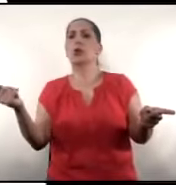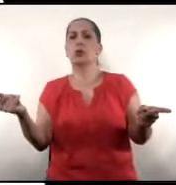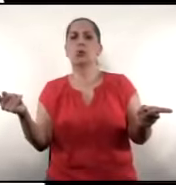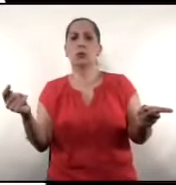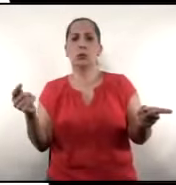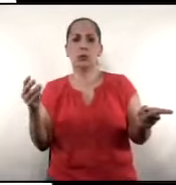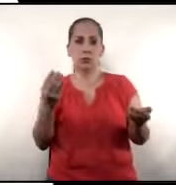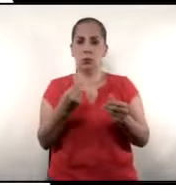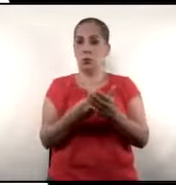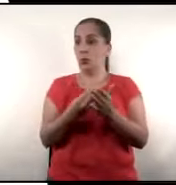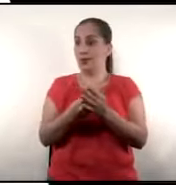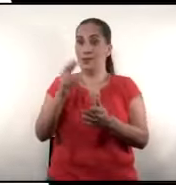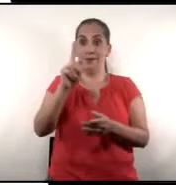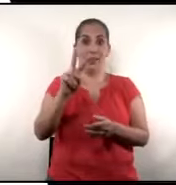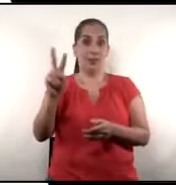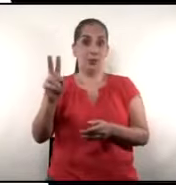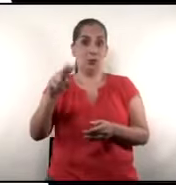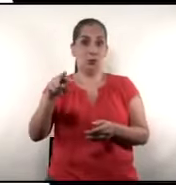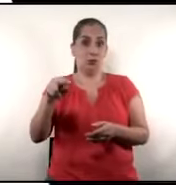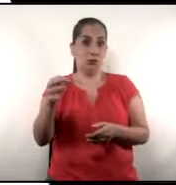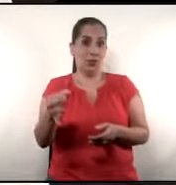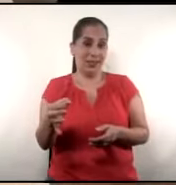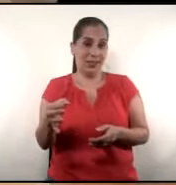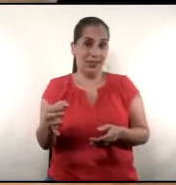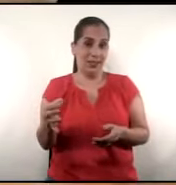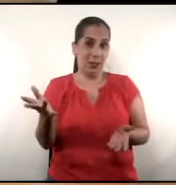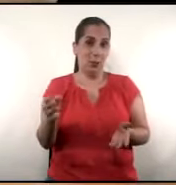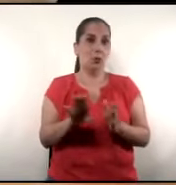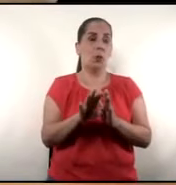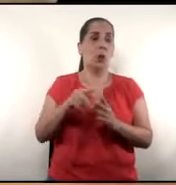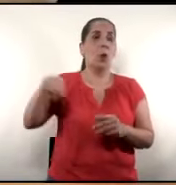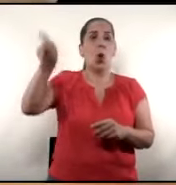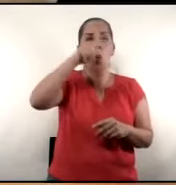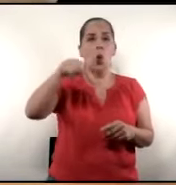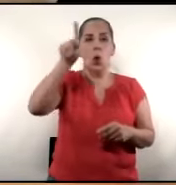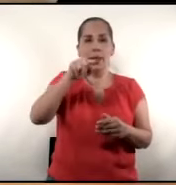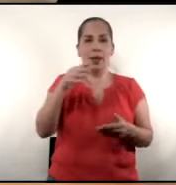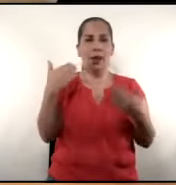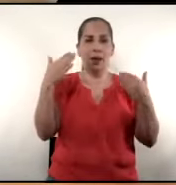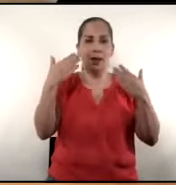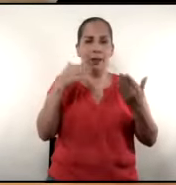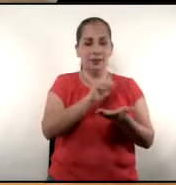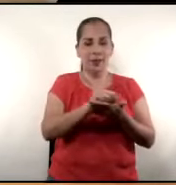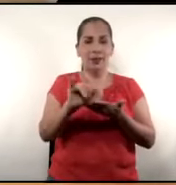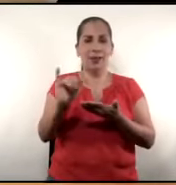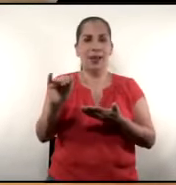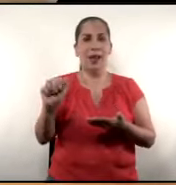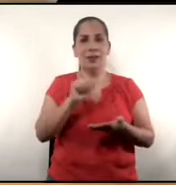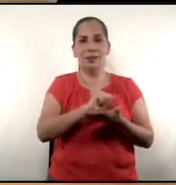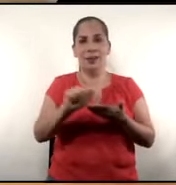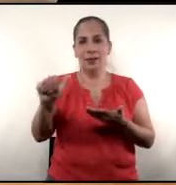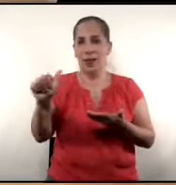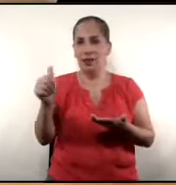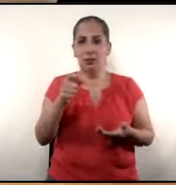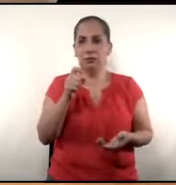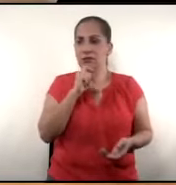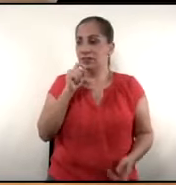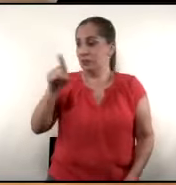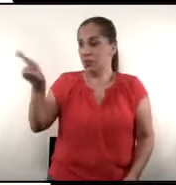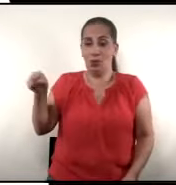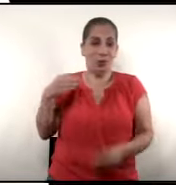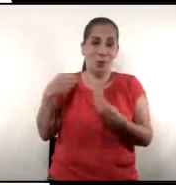Los que cuestan 22 centavos, como la eólica de Santana, difícilmente llegarán a vender. Pero entonces